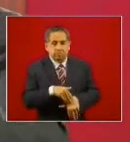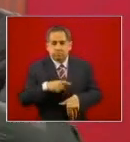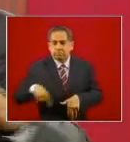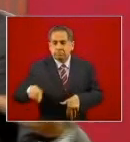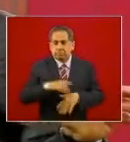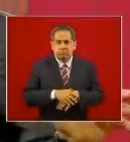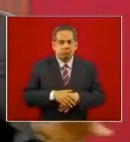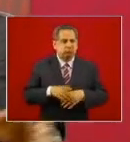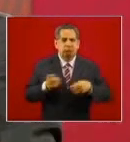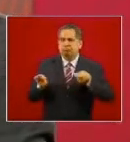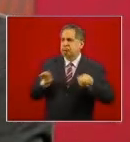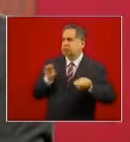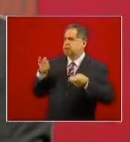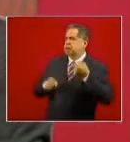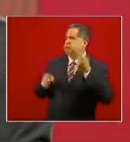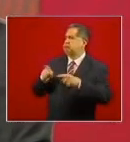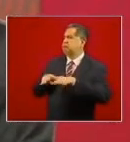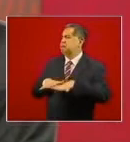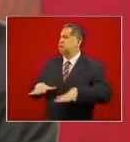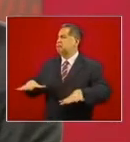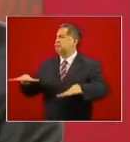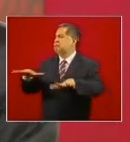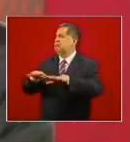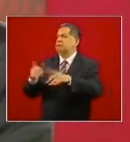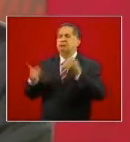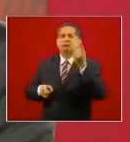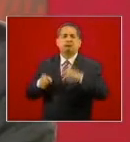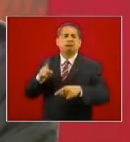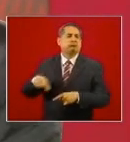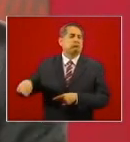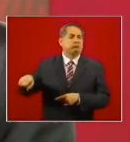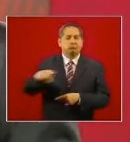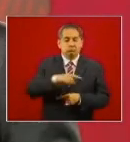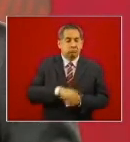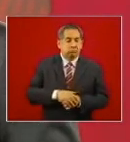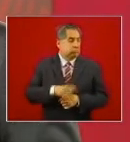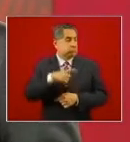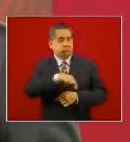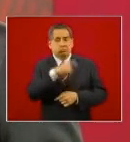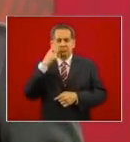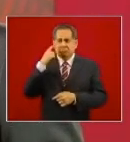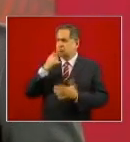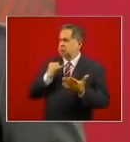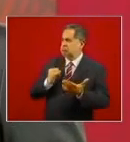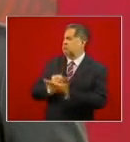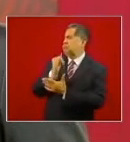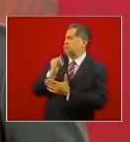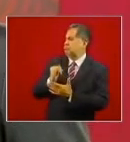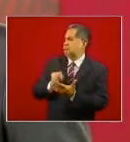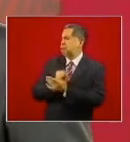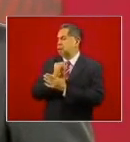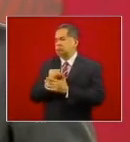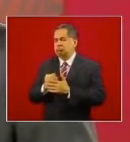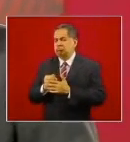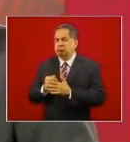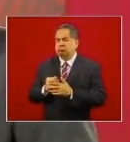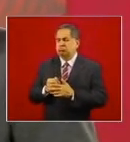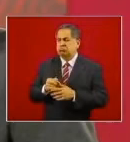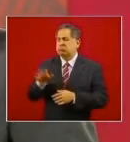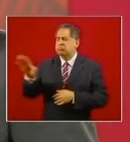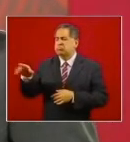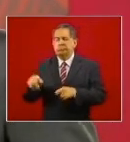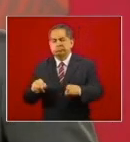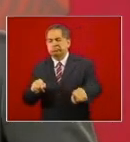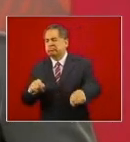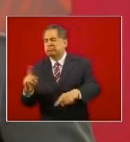tenía una gran influencia de la lengua ya eran las que decidía a quien perseguir